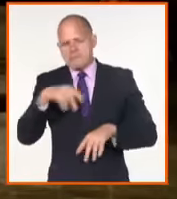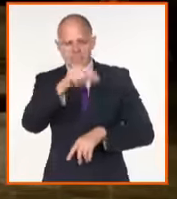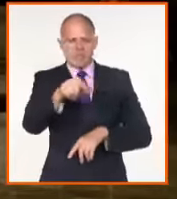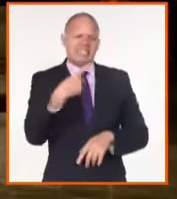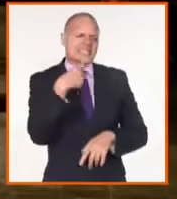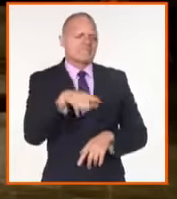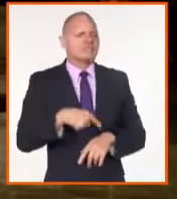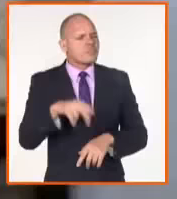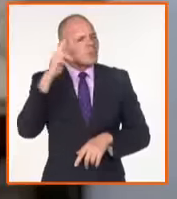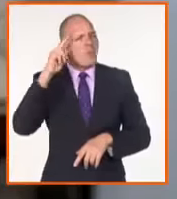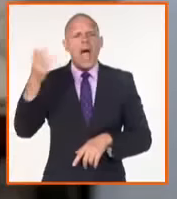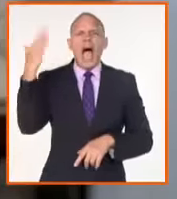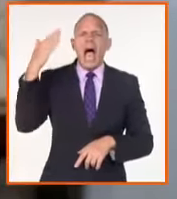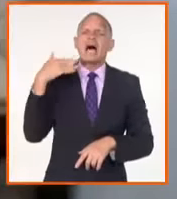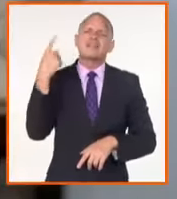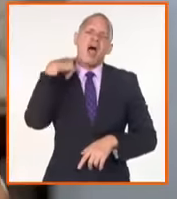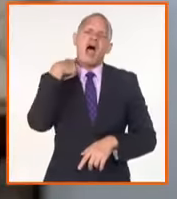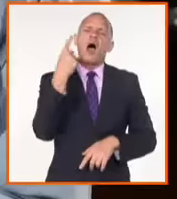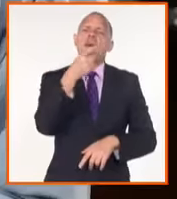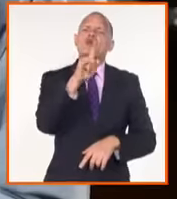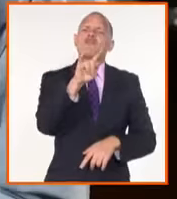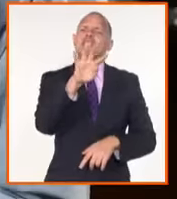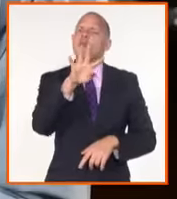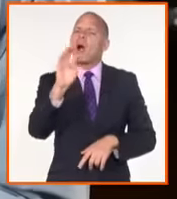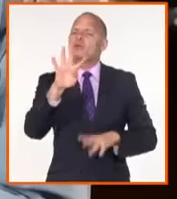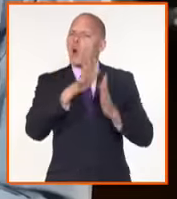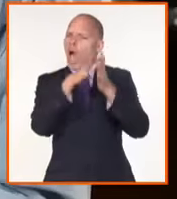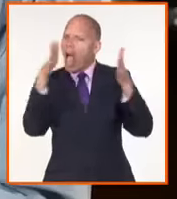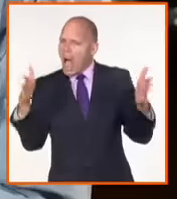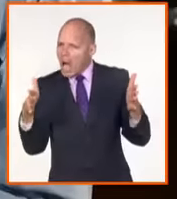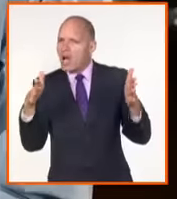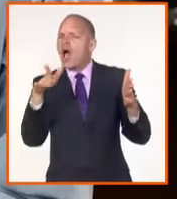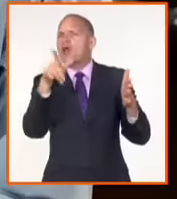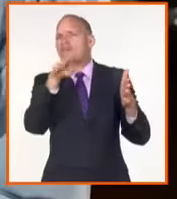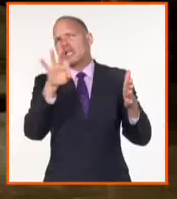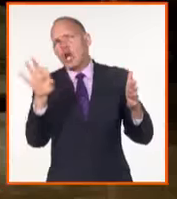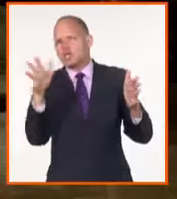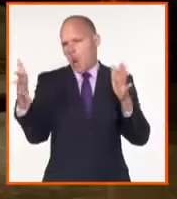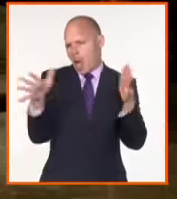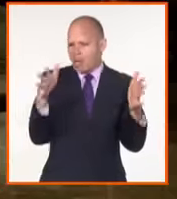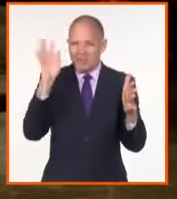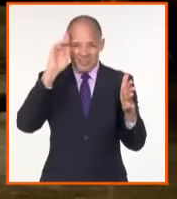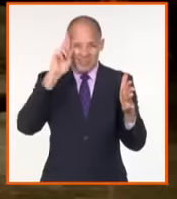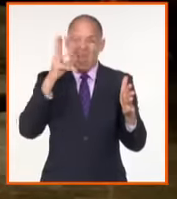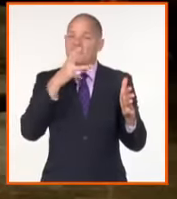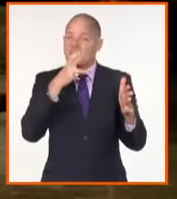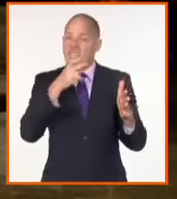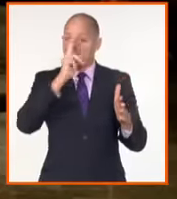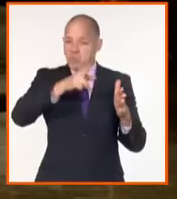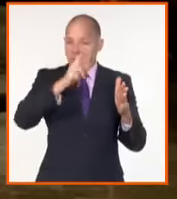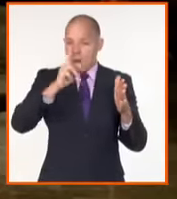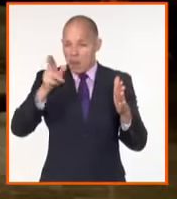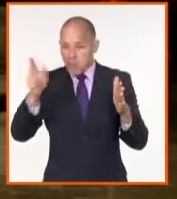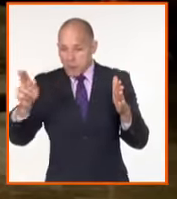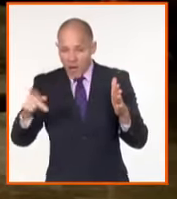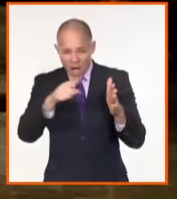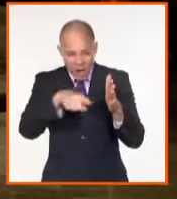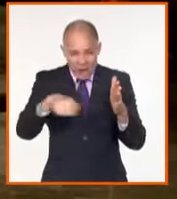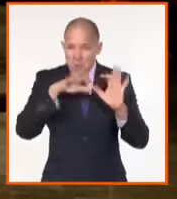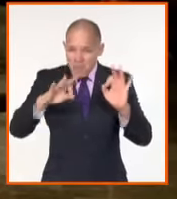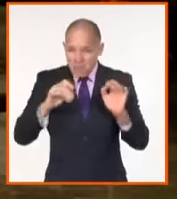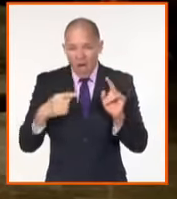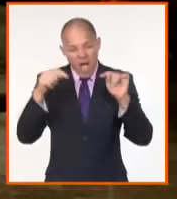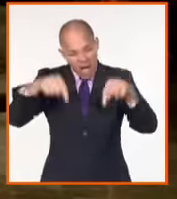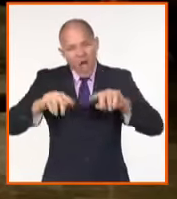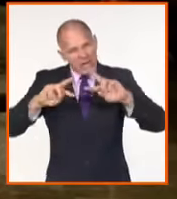se abrió la inversión extranjera, se abrió el turismo, se abrieron tiendas en divisa, ya todo eso está hecho. Ya todo eso